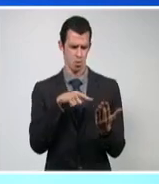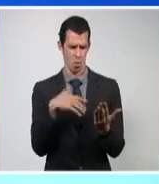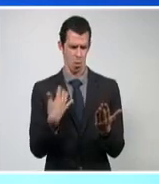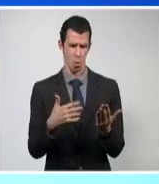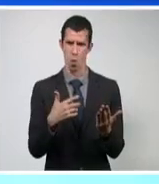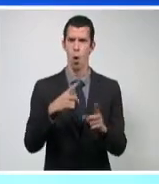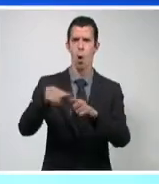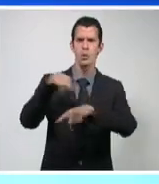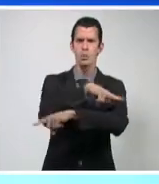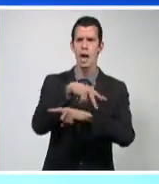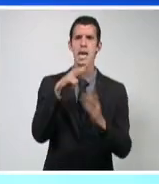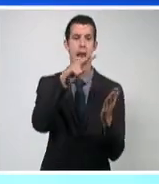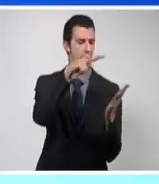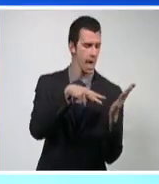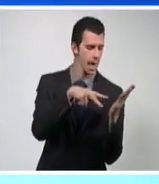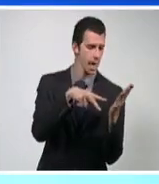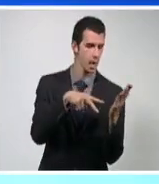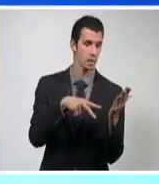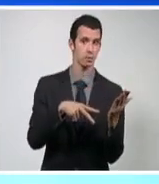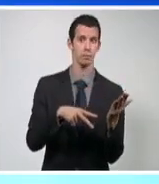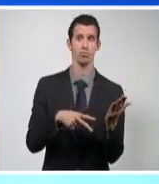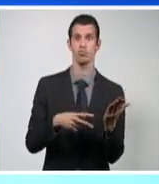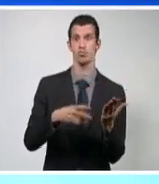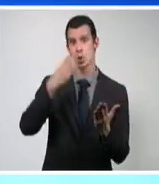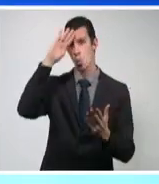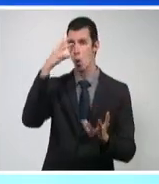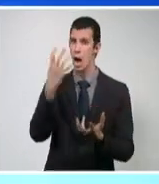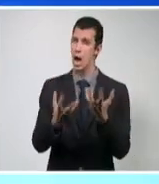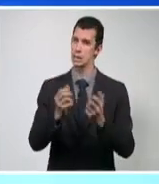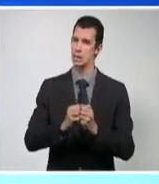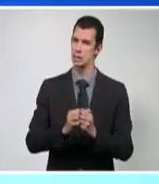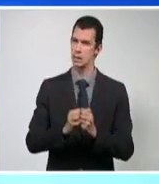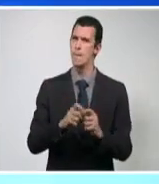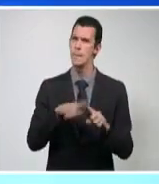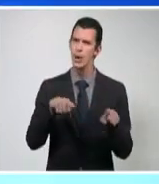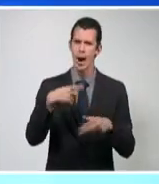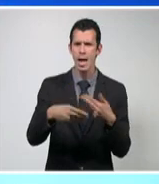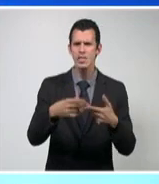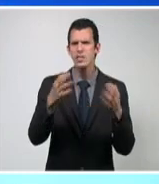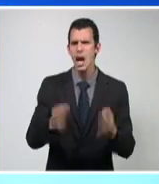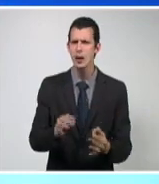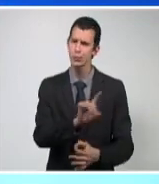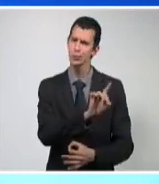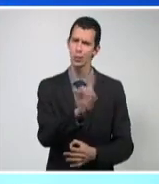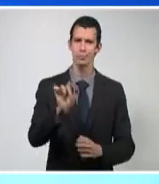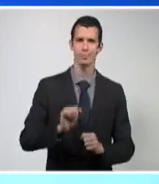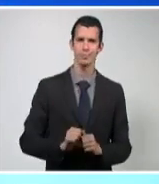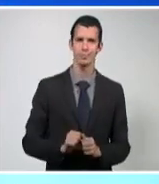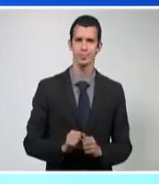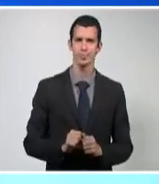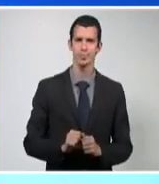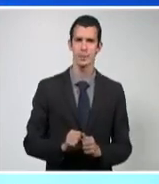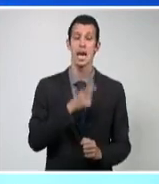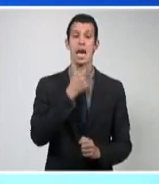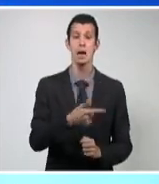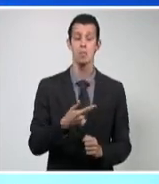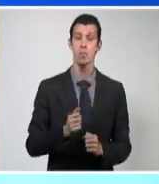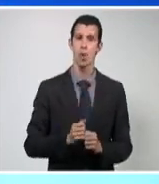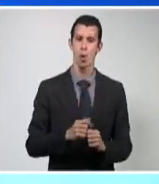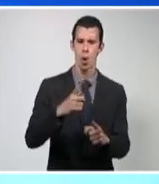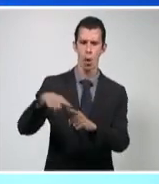¿Ellos insultan a las personas, acosan, linchan mediáticamente a quienes se les oponen? ¿Atacan, ustedes creen con esto,